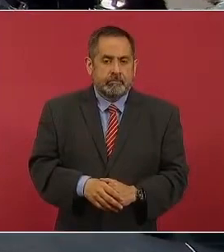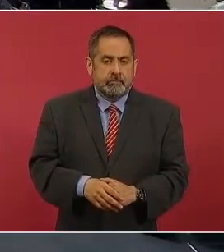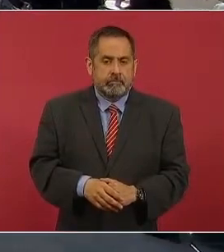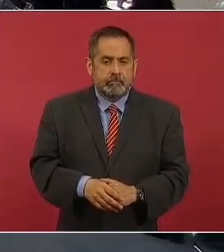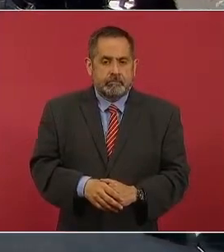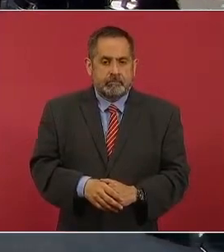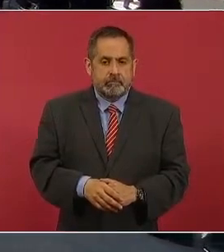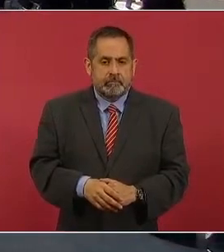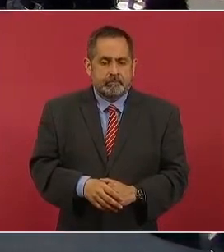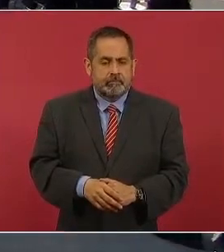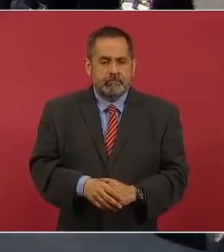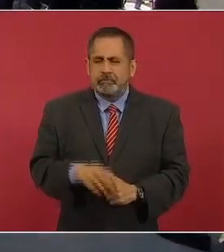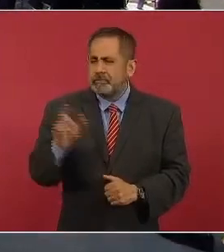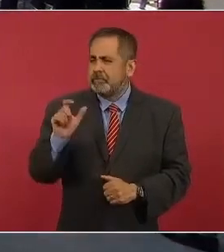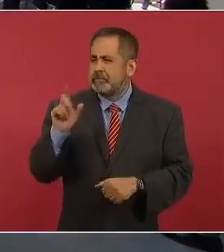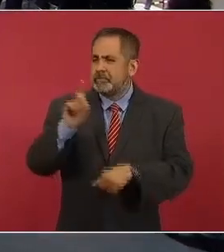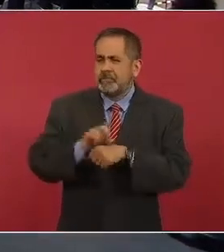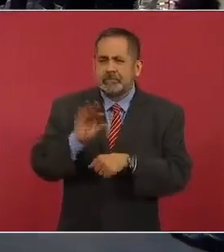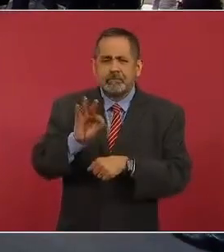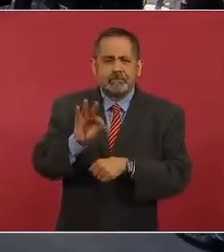¿De cuándo es?